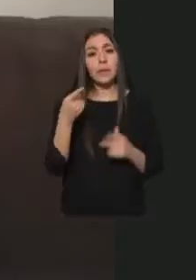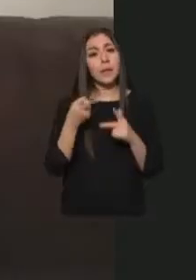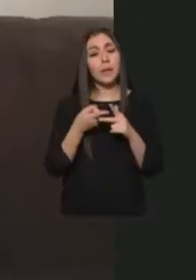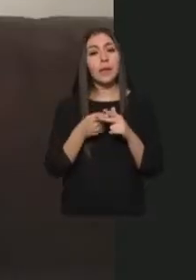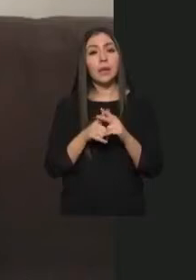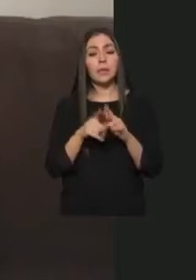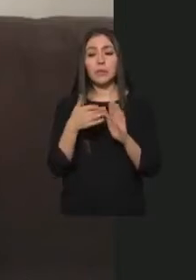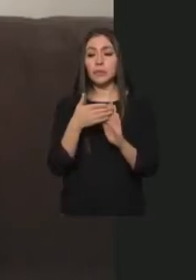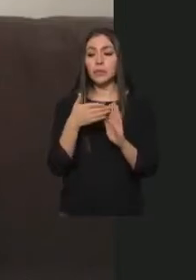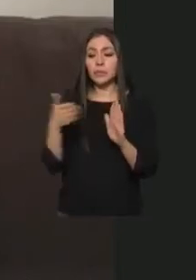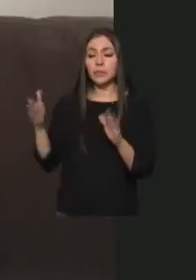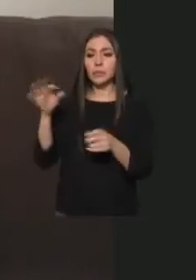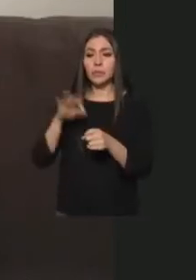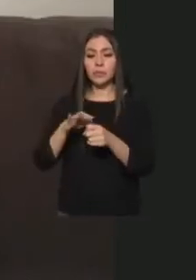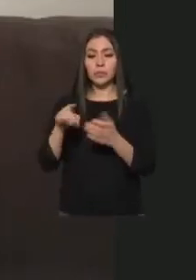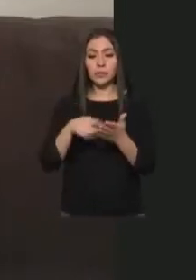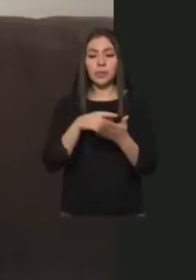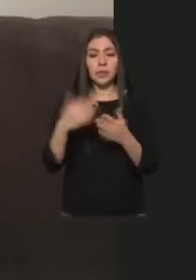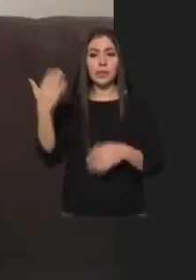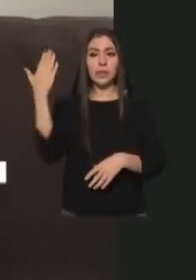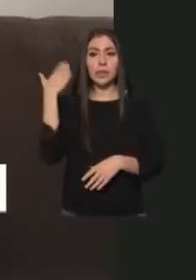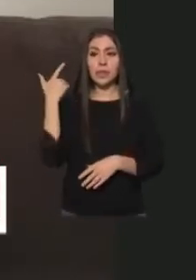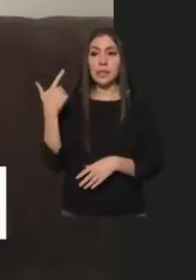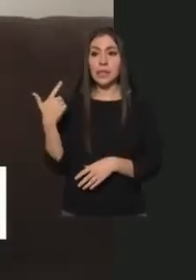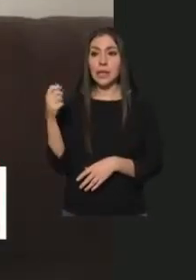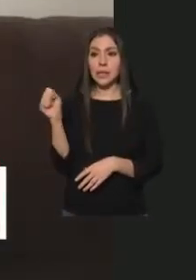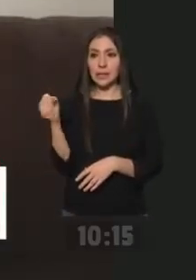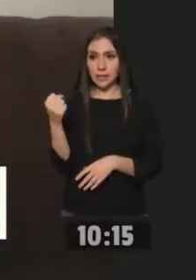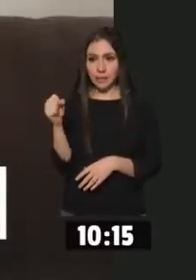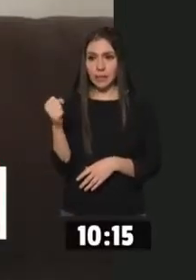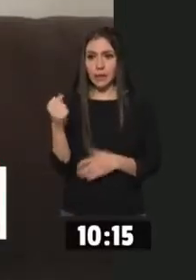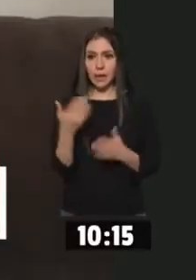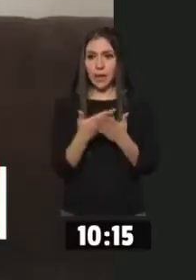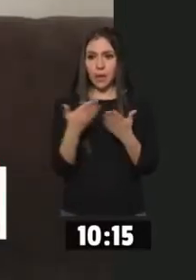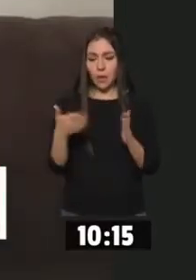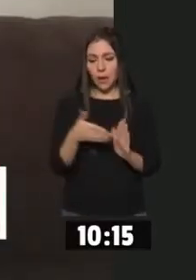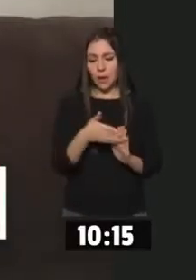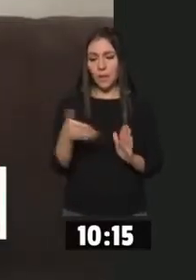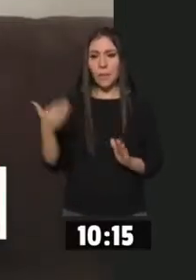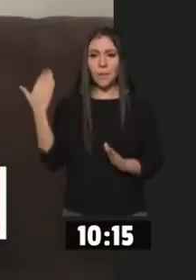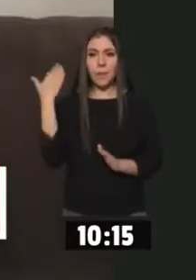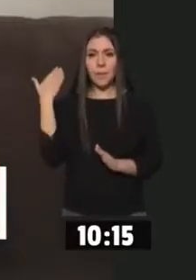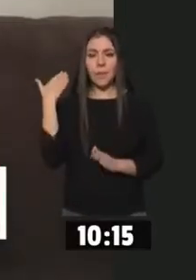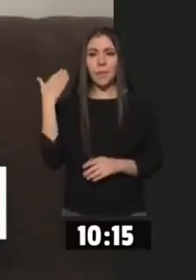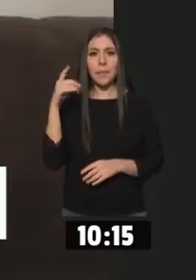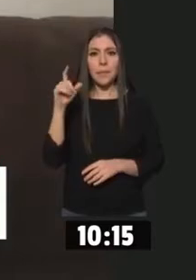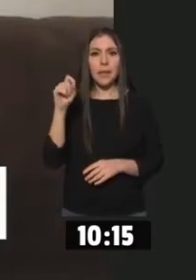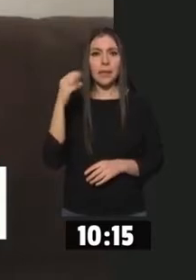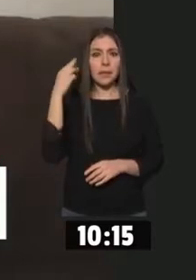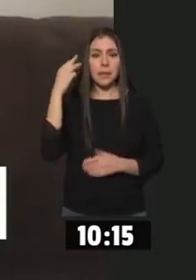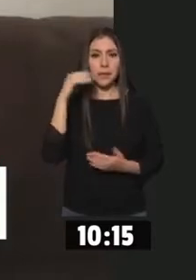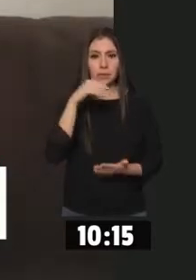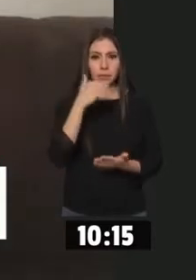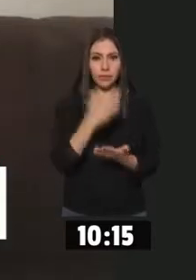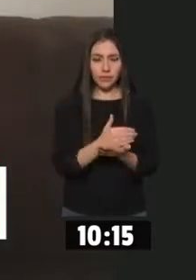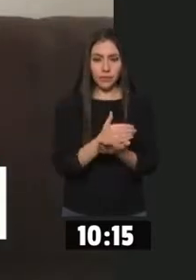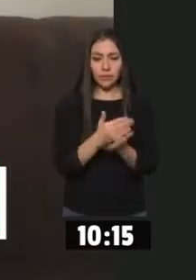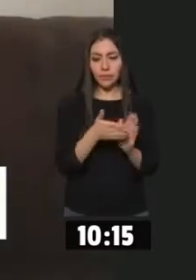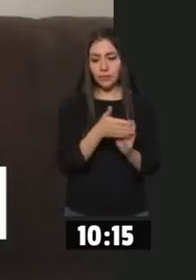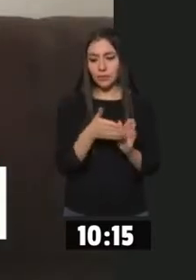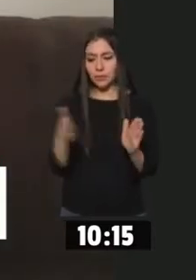electoral, como bien decías, el pasado 7 de septiembre, y hasta un corte que hicimos el pasado 20 de marzo, pues tenemos un total